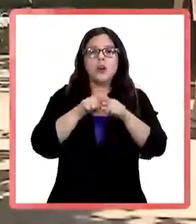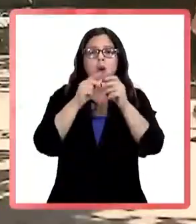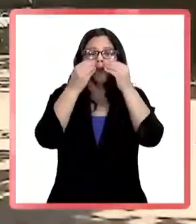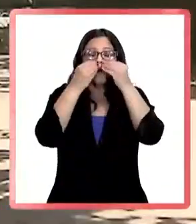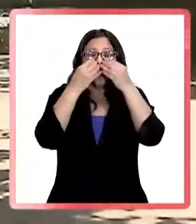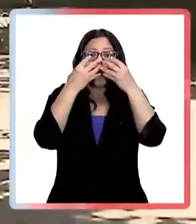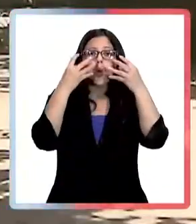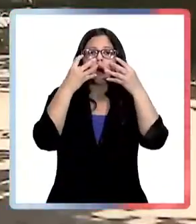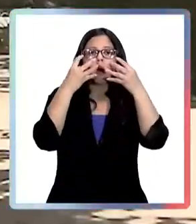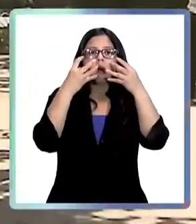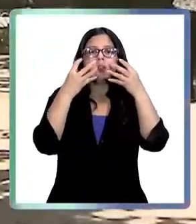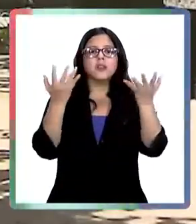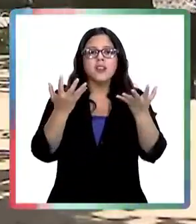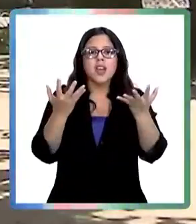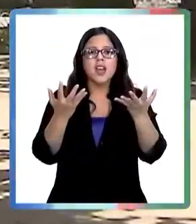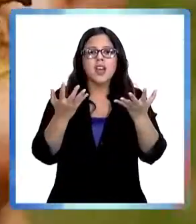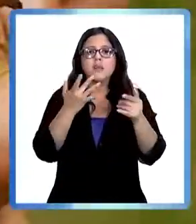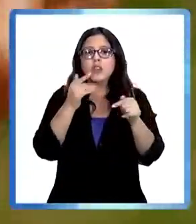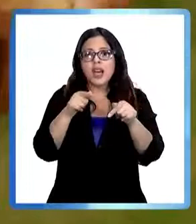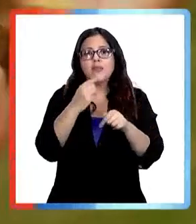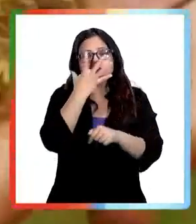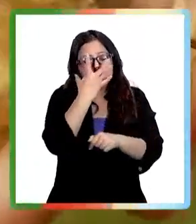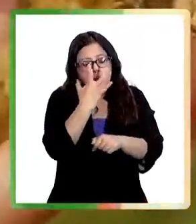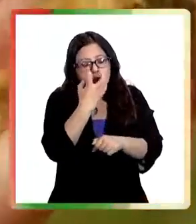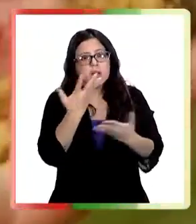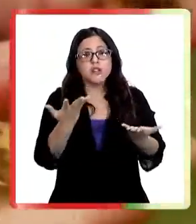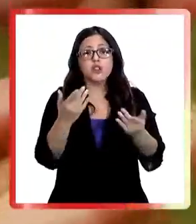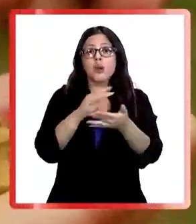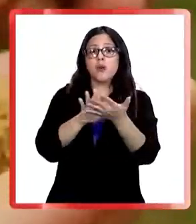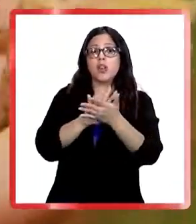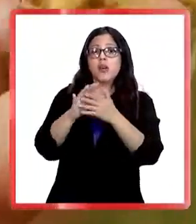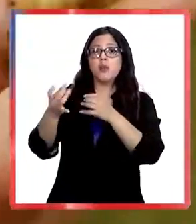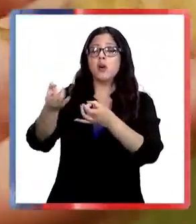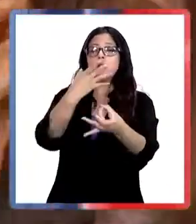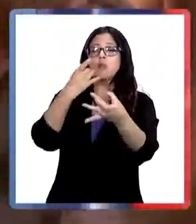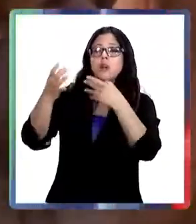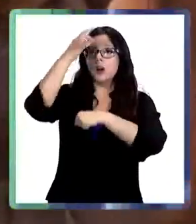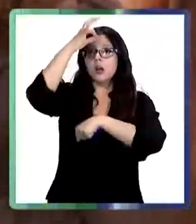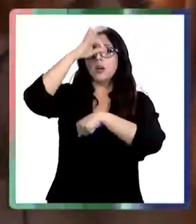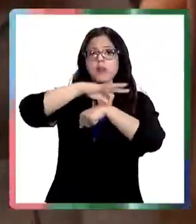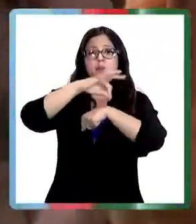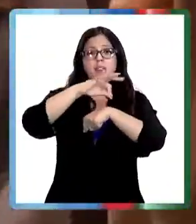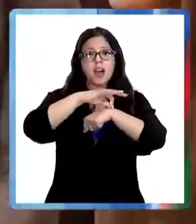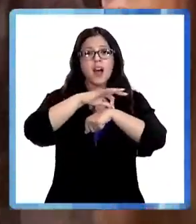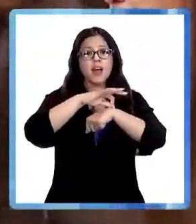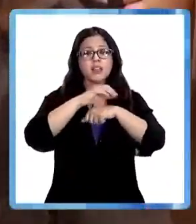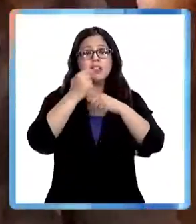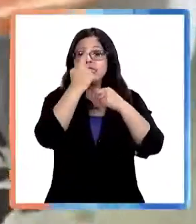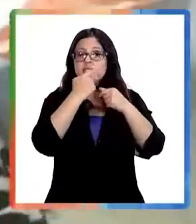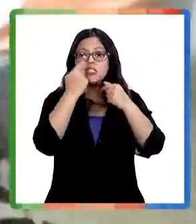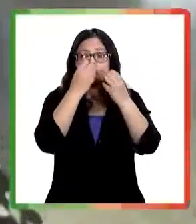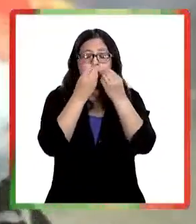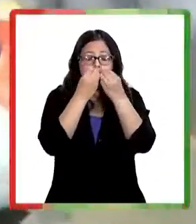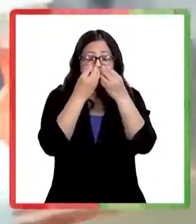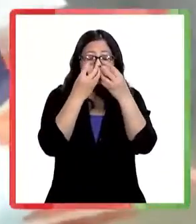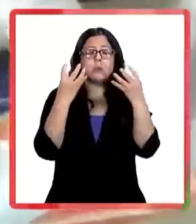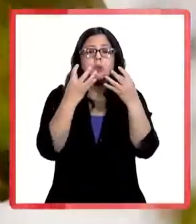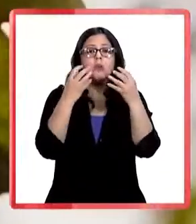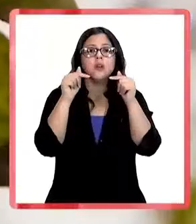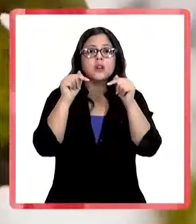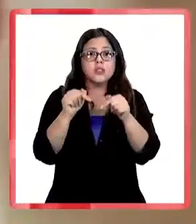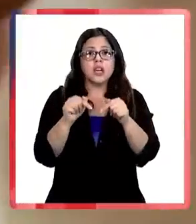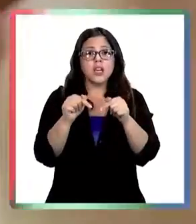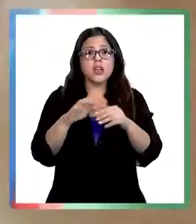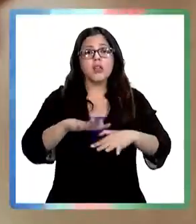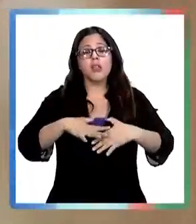está inflamada de base porque están alergizados. Entonces llega una infección viral, los pilla ya inflamados y tienen el doble